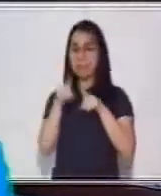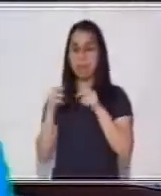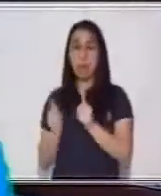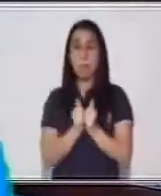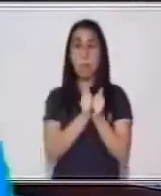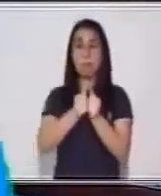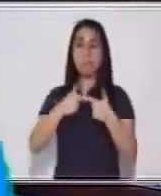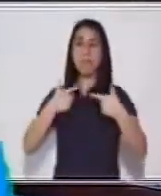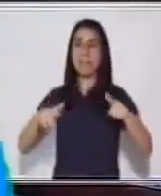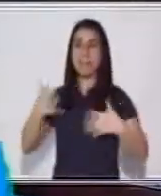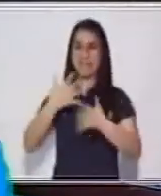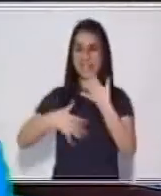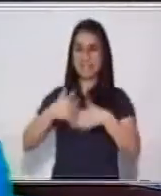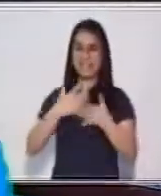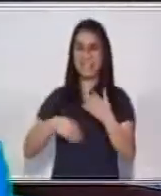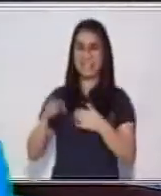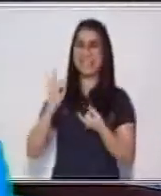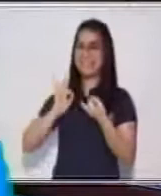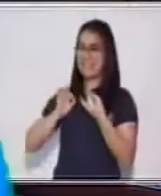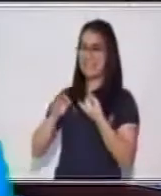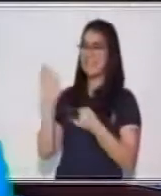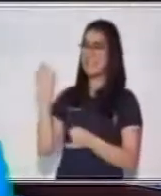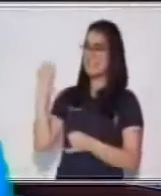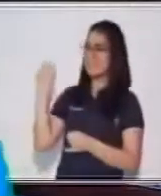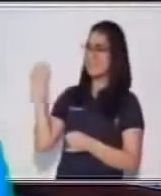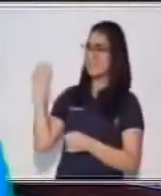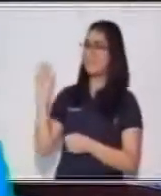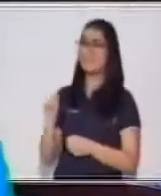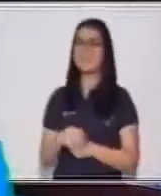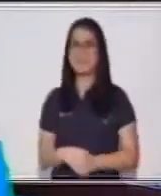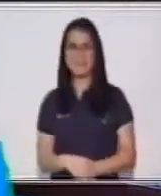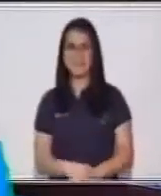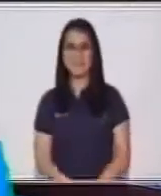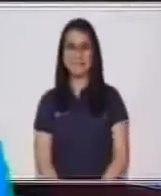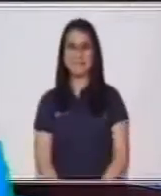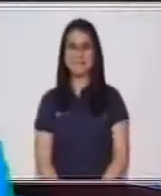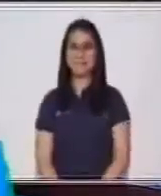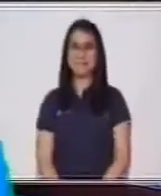lengua de señas de Suendi. Mucho gusto.